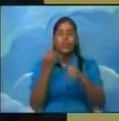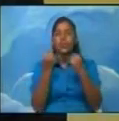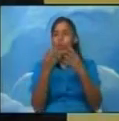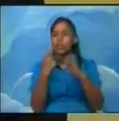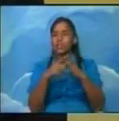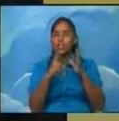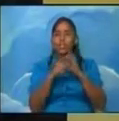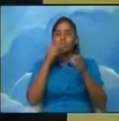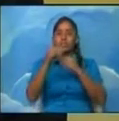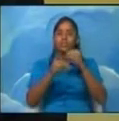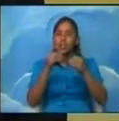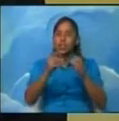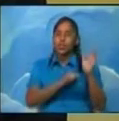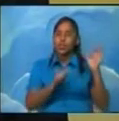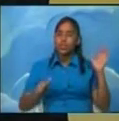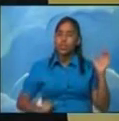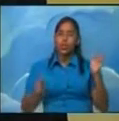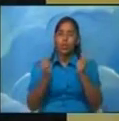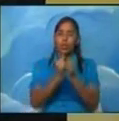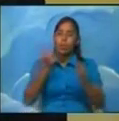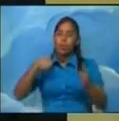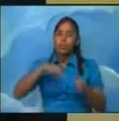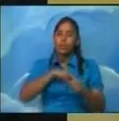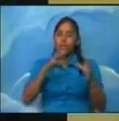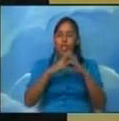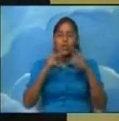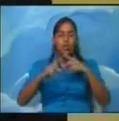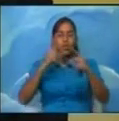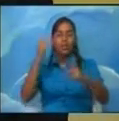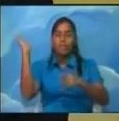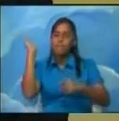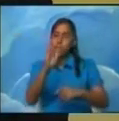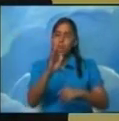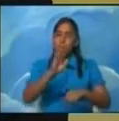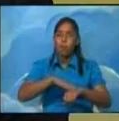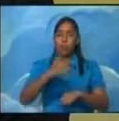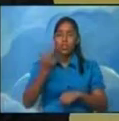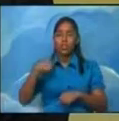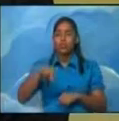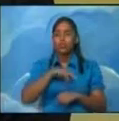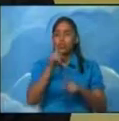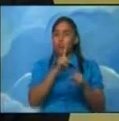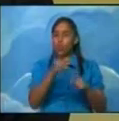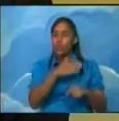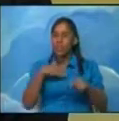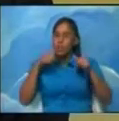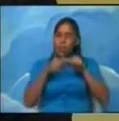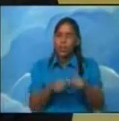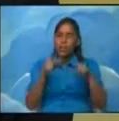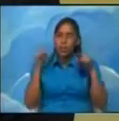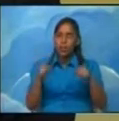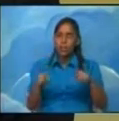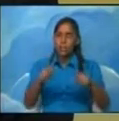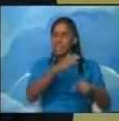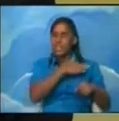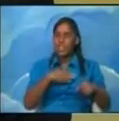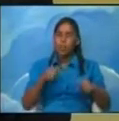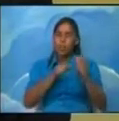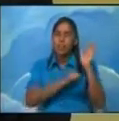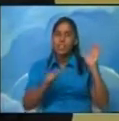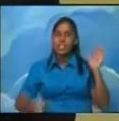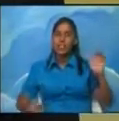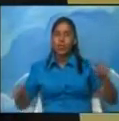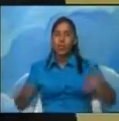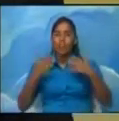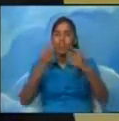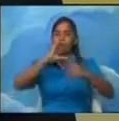cosas ha hecho el Señor con nosotros. Y lo que viene, porque nosotros no queremos quedar aquí, queremos que el Señor nos entregue